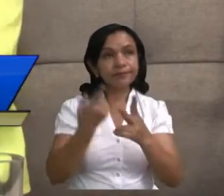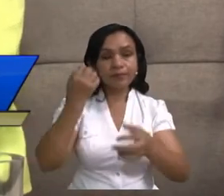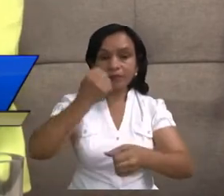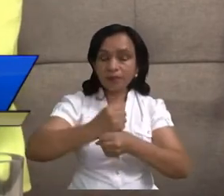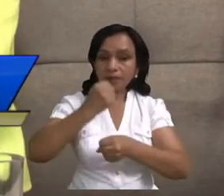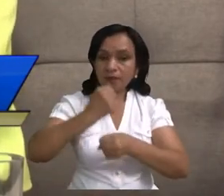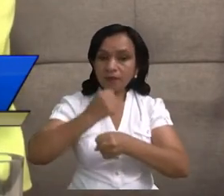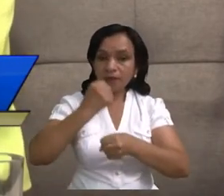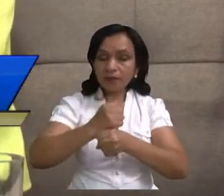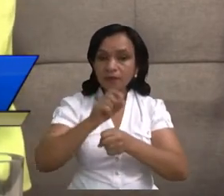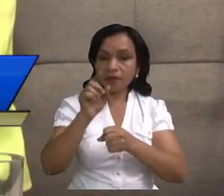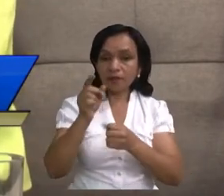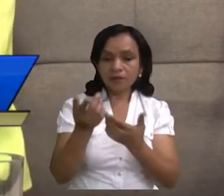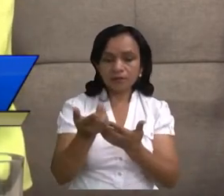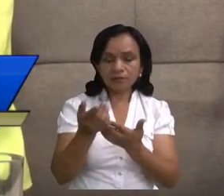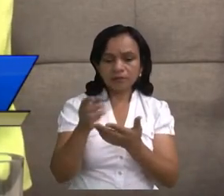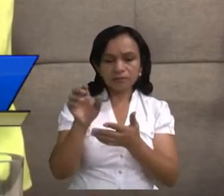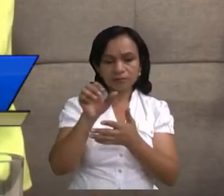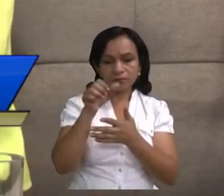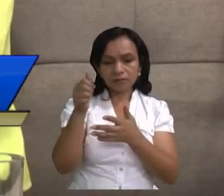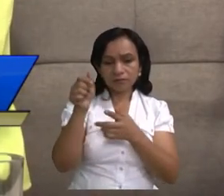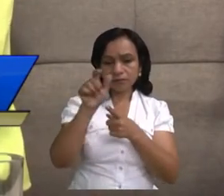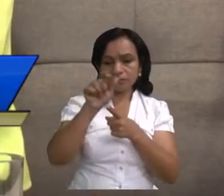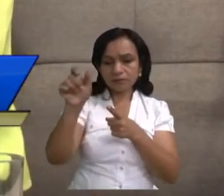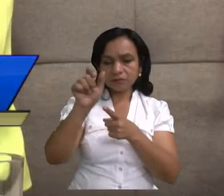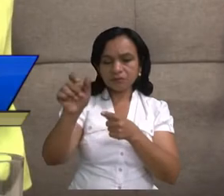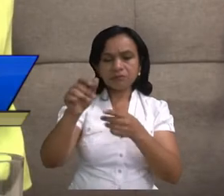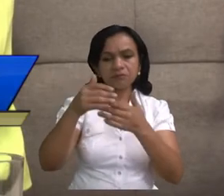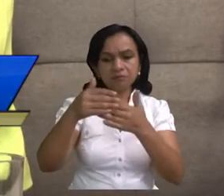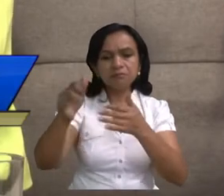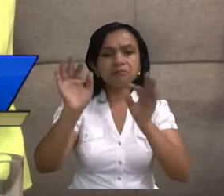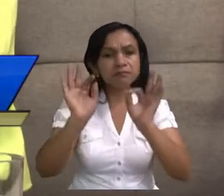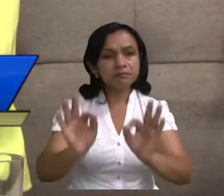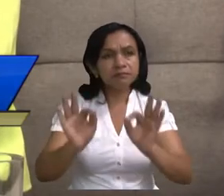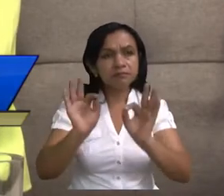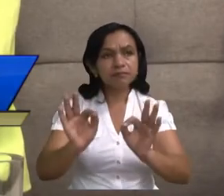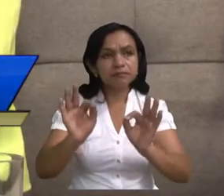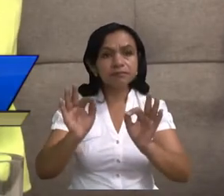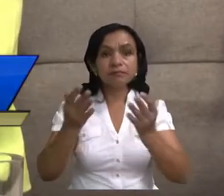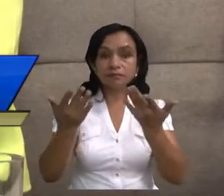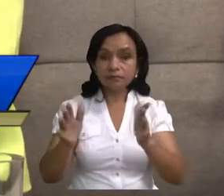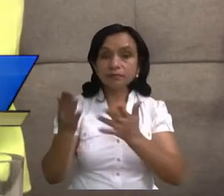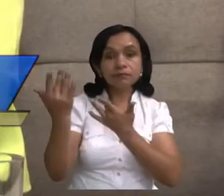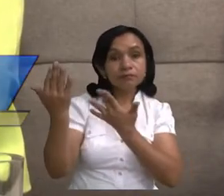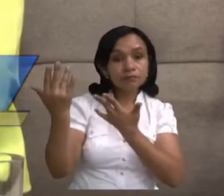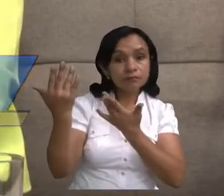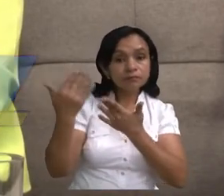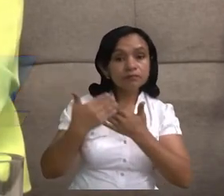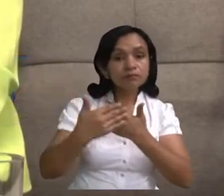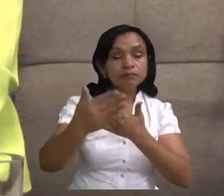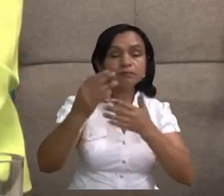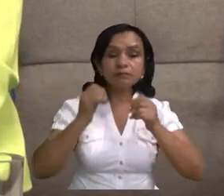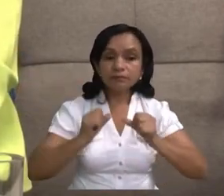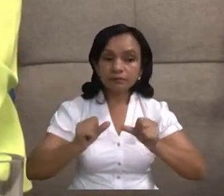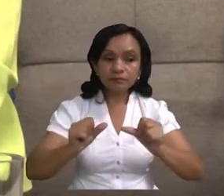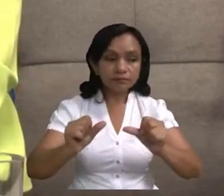trabajar dos semestres normales, pero también nos estamos preparando para